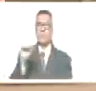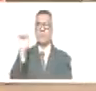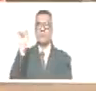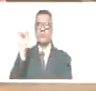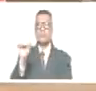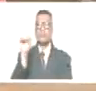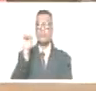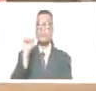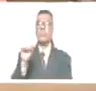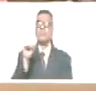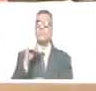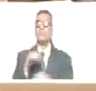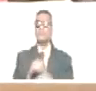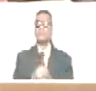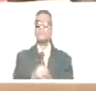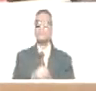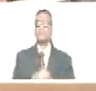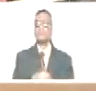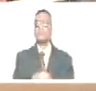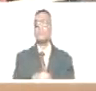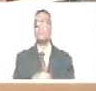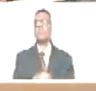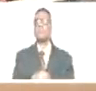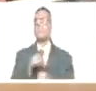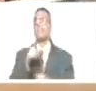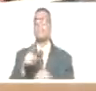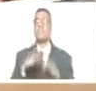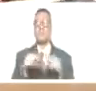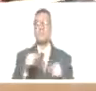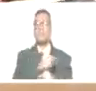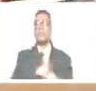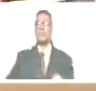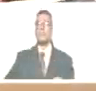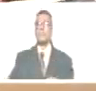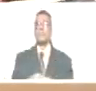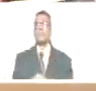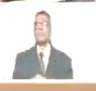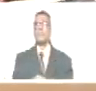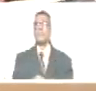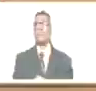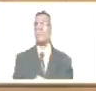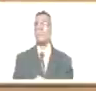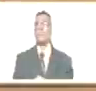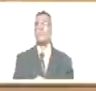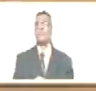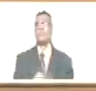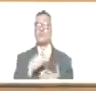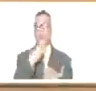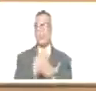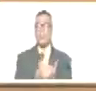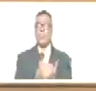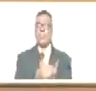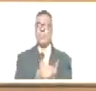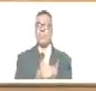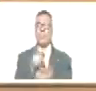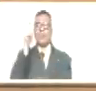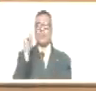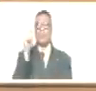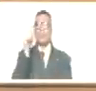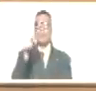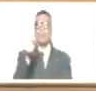del Espectro Autista. Es todo, ciudadano presidente. Gracias, diputada.